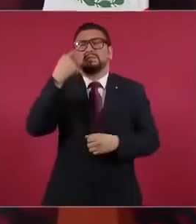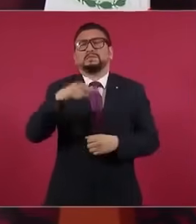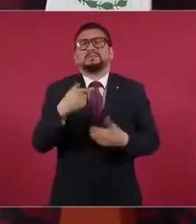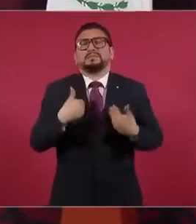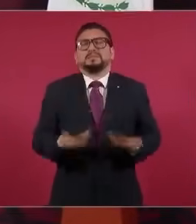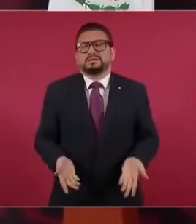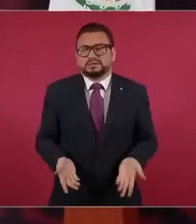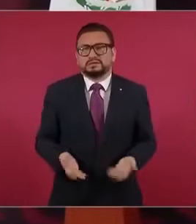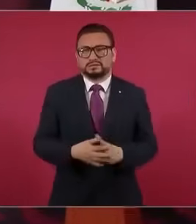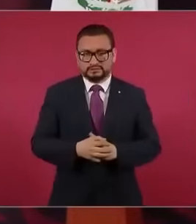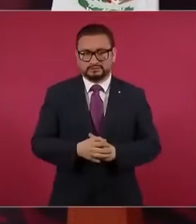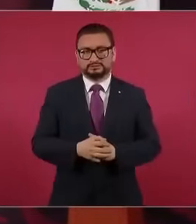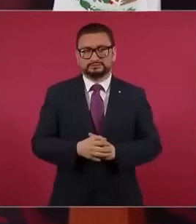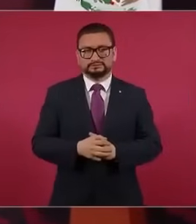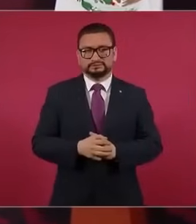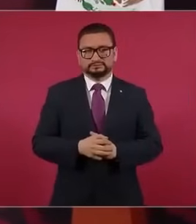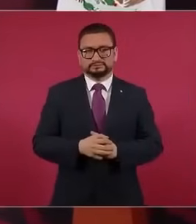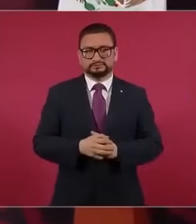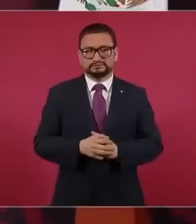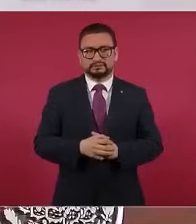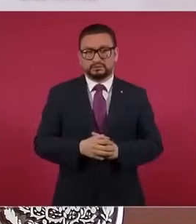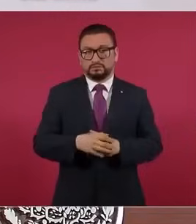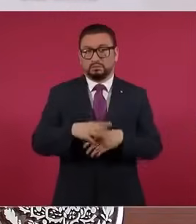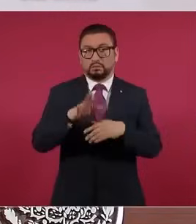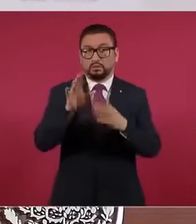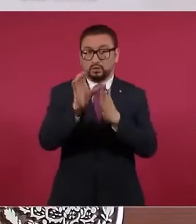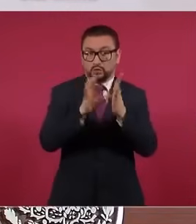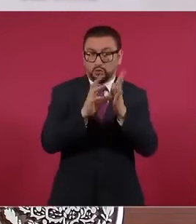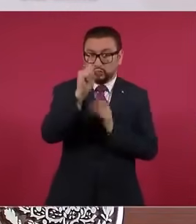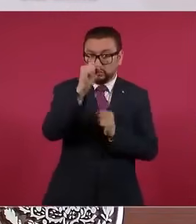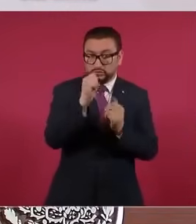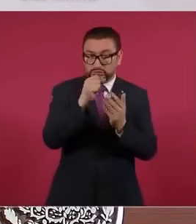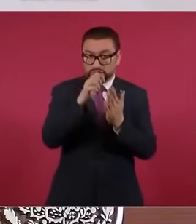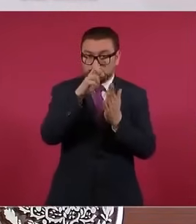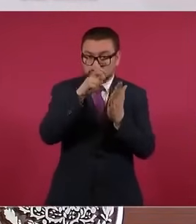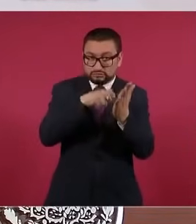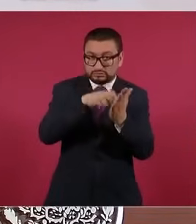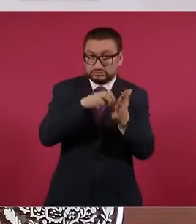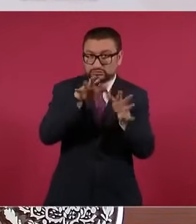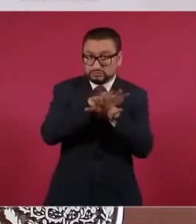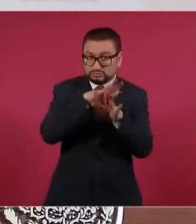Bueno, para que la Constitución